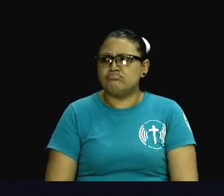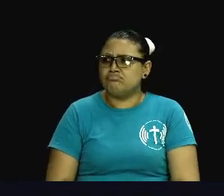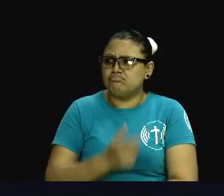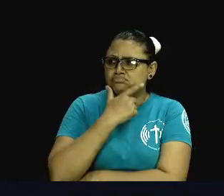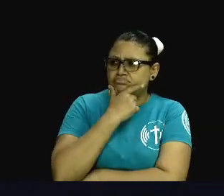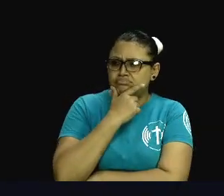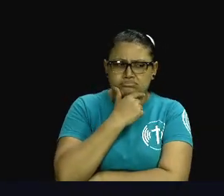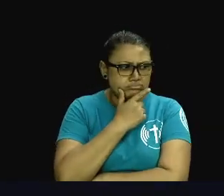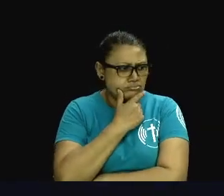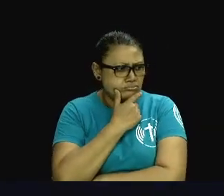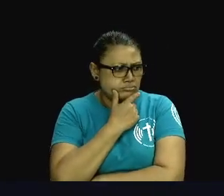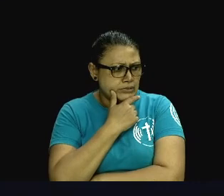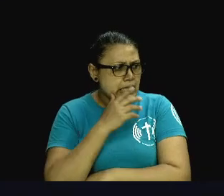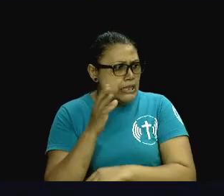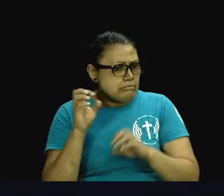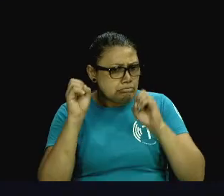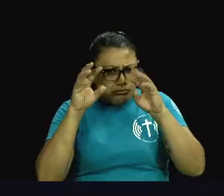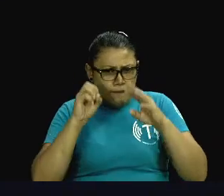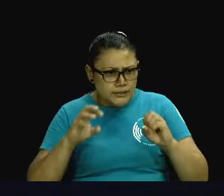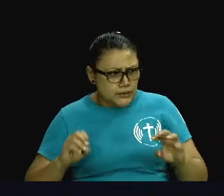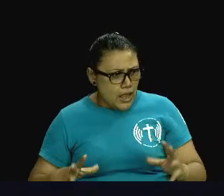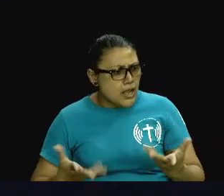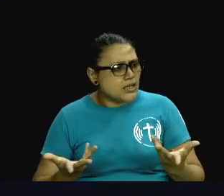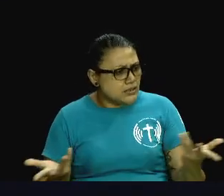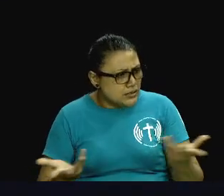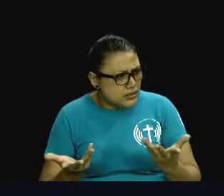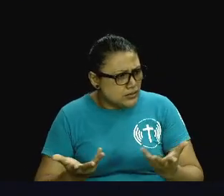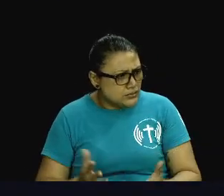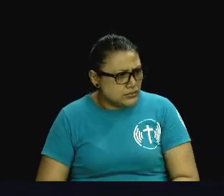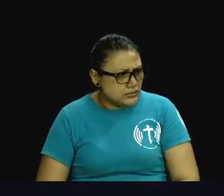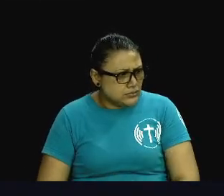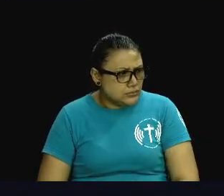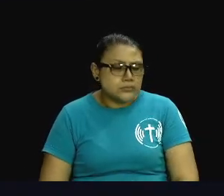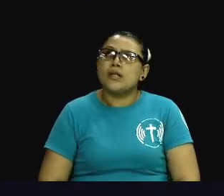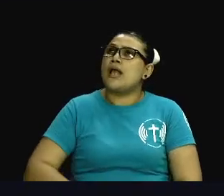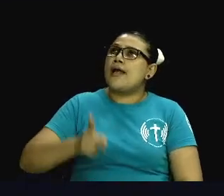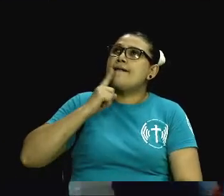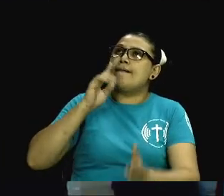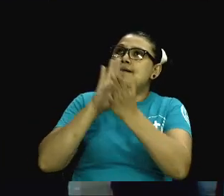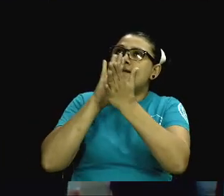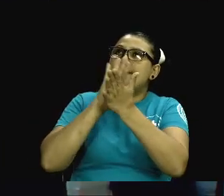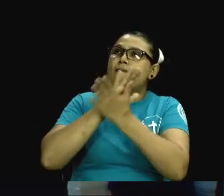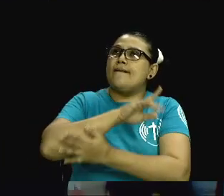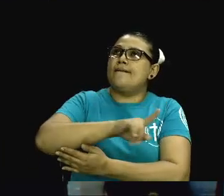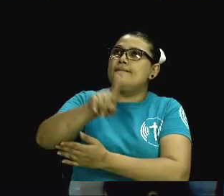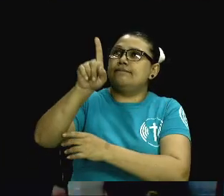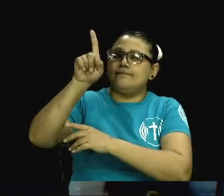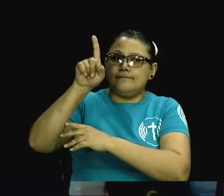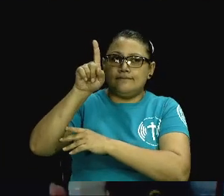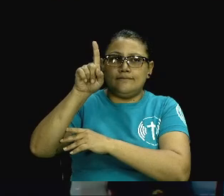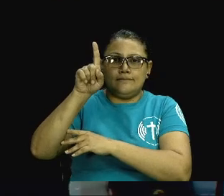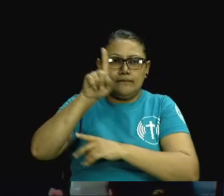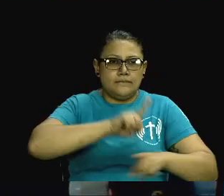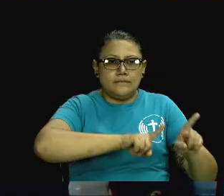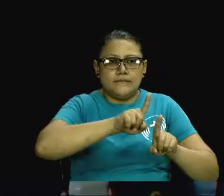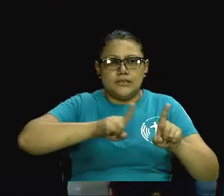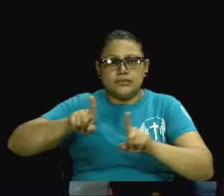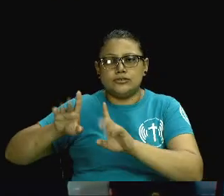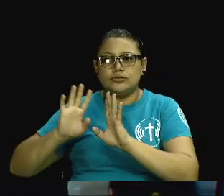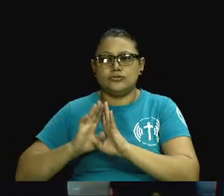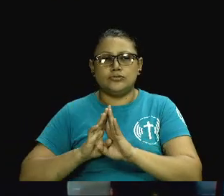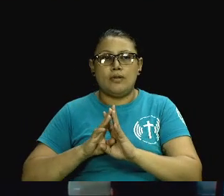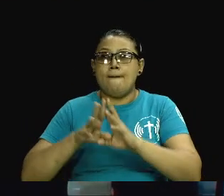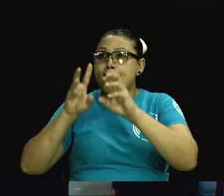y qué vamos a hacer en navidad alabar al dios de dioses alabarlo porque nos dio la